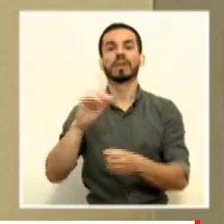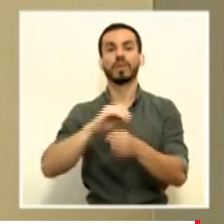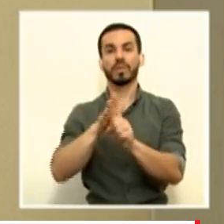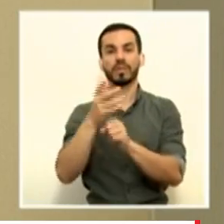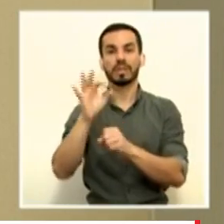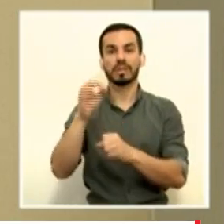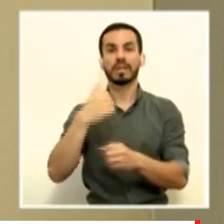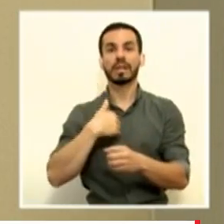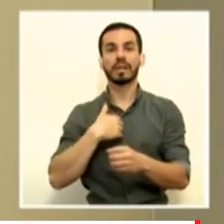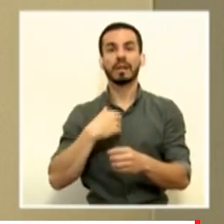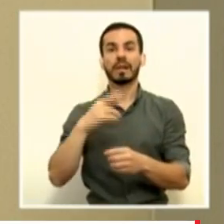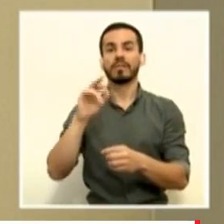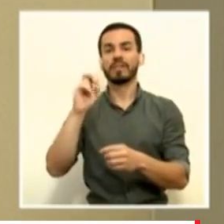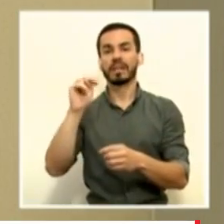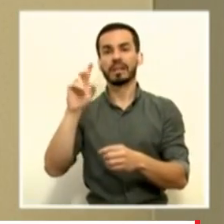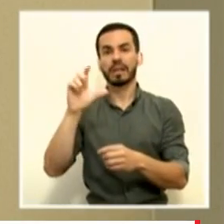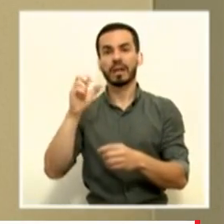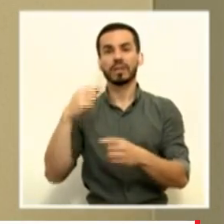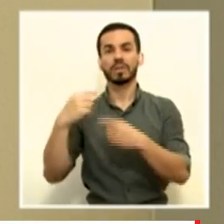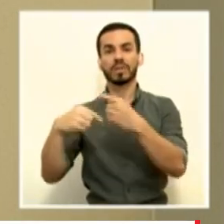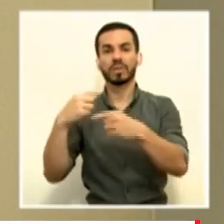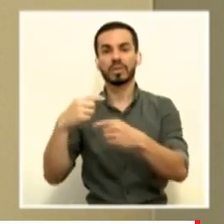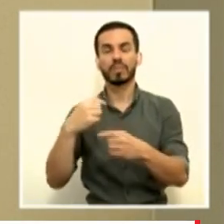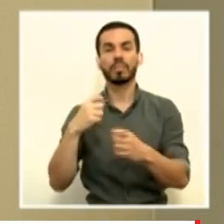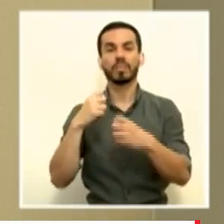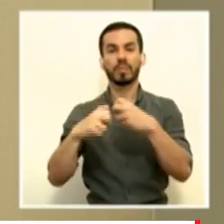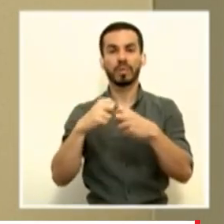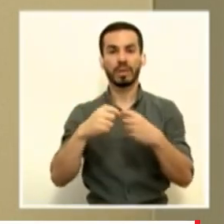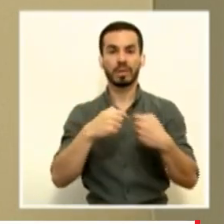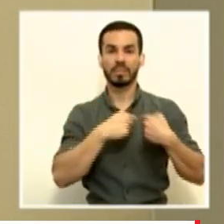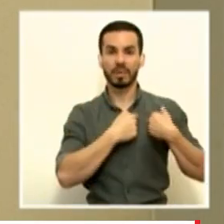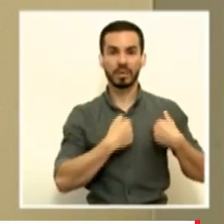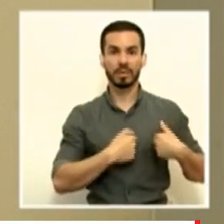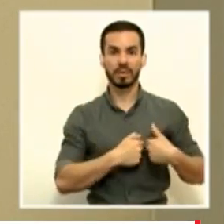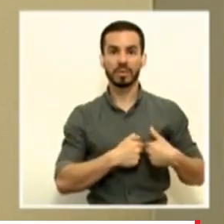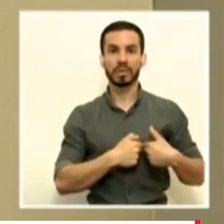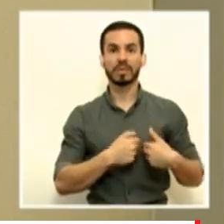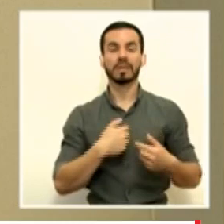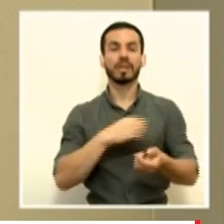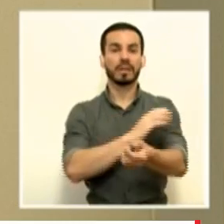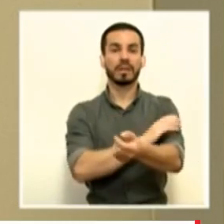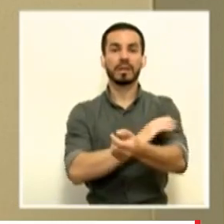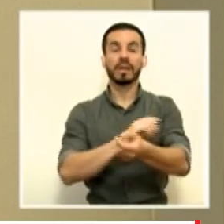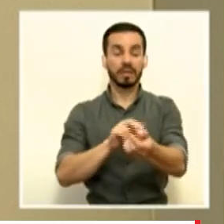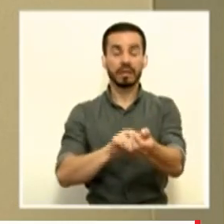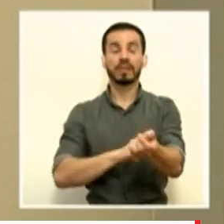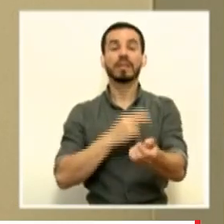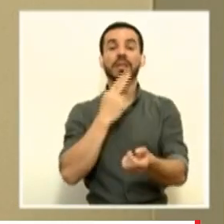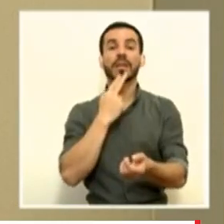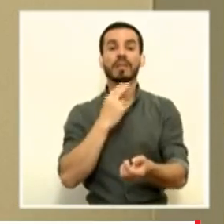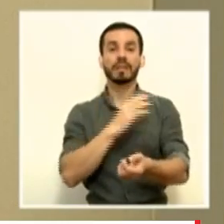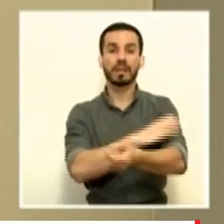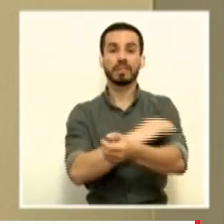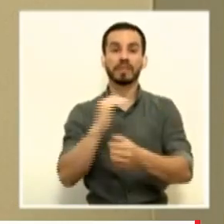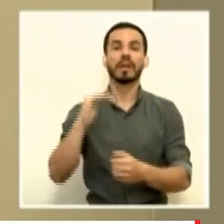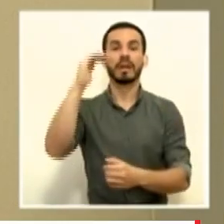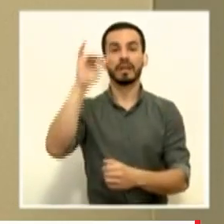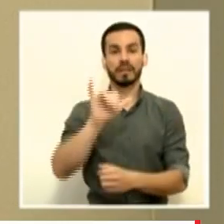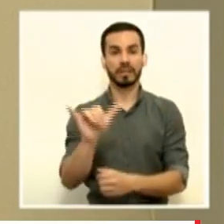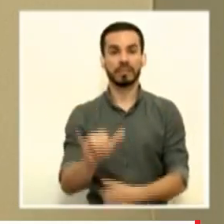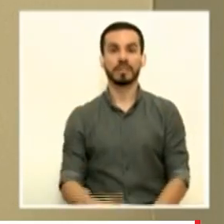tenía enfermedad renal crónica, cardiopatía, un problema cardíaco, diabetes y presión arterial